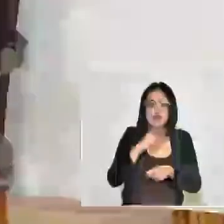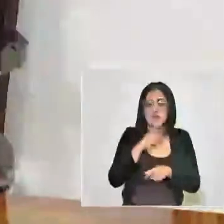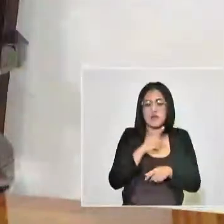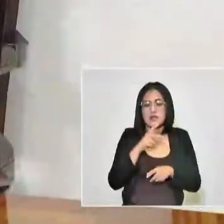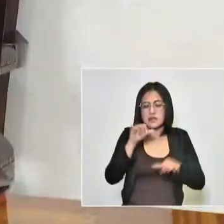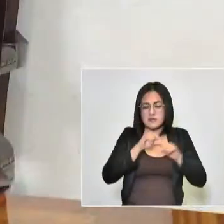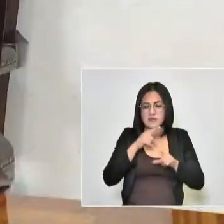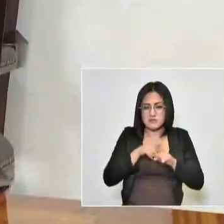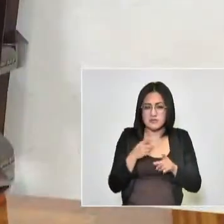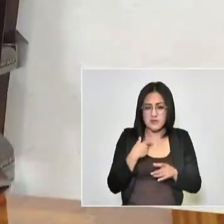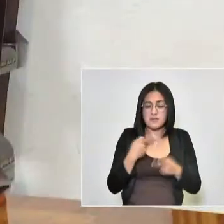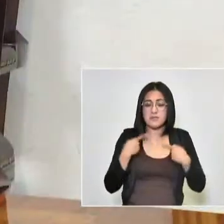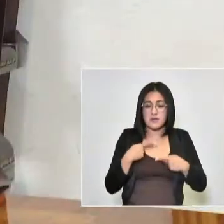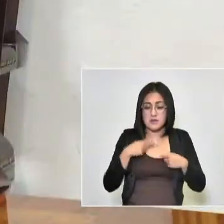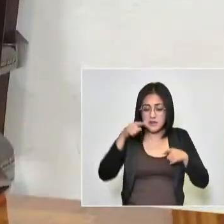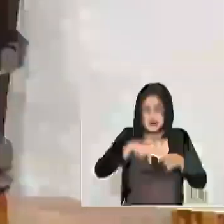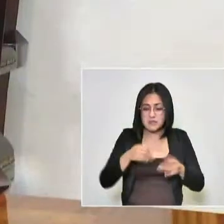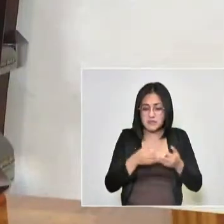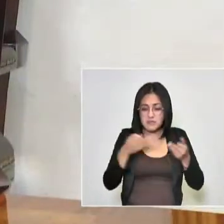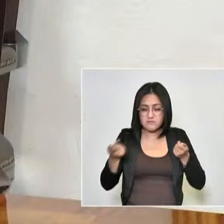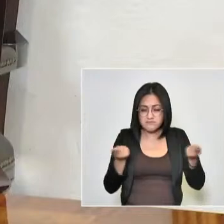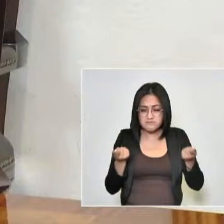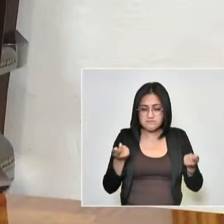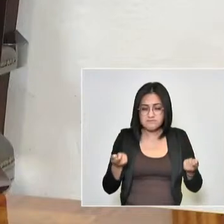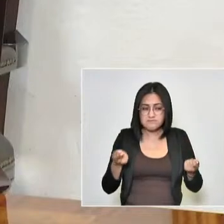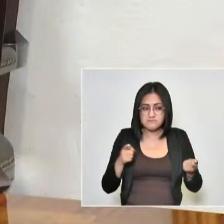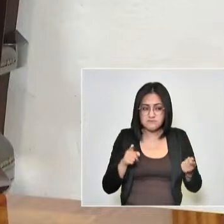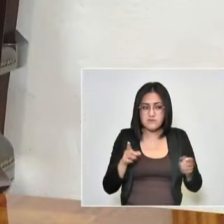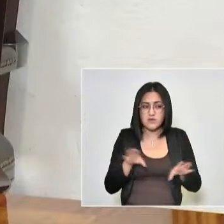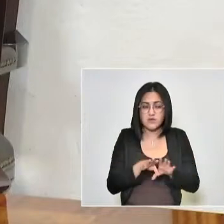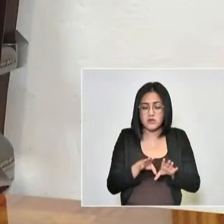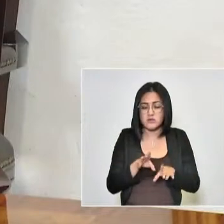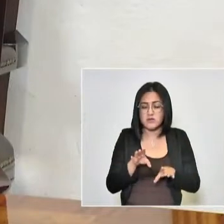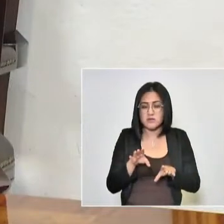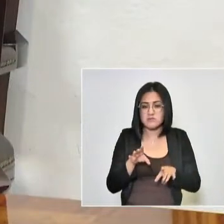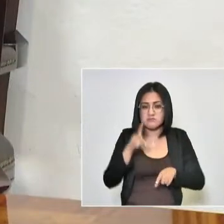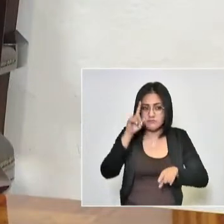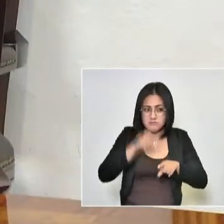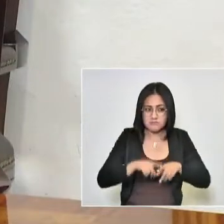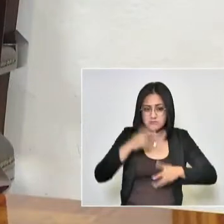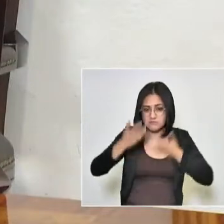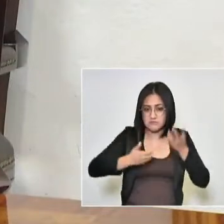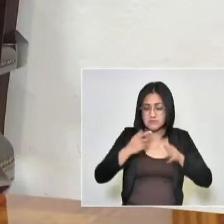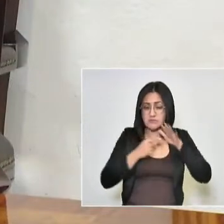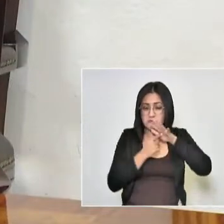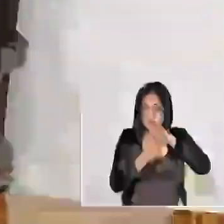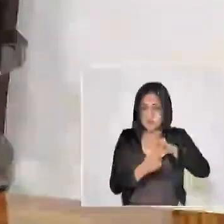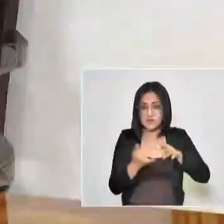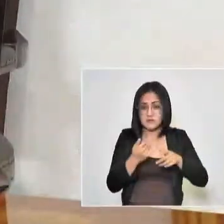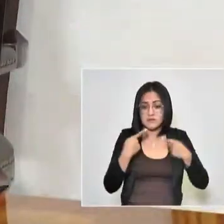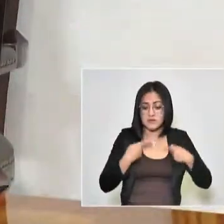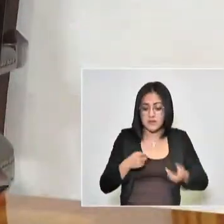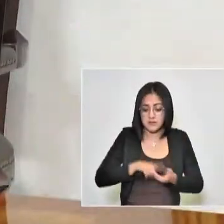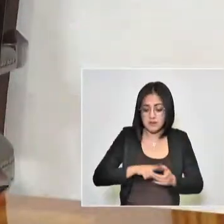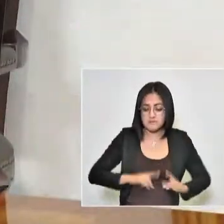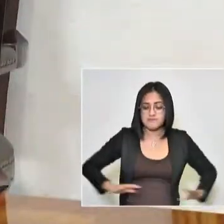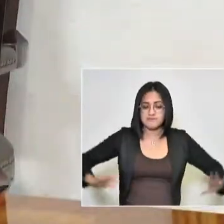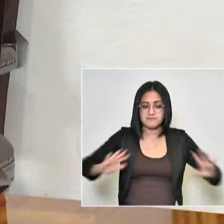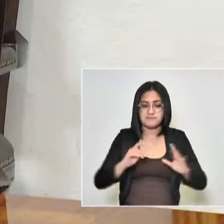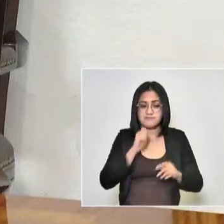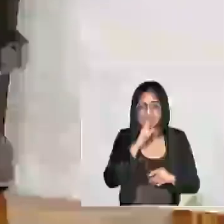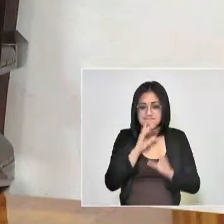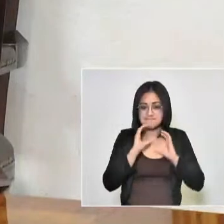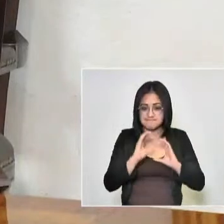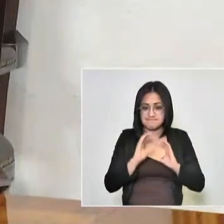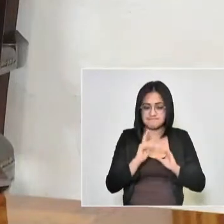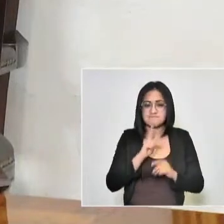tierra que de manera estratégica y coordinada se hace este combate con el helicóptero y personal de tierra.